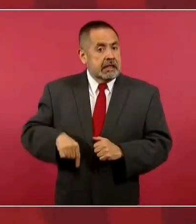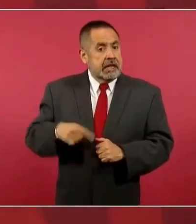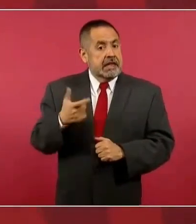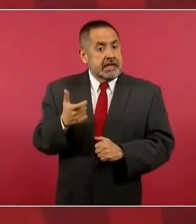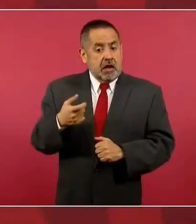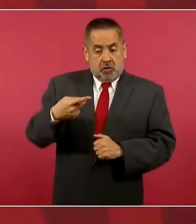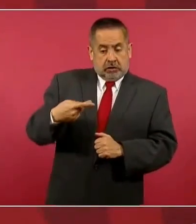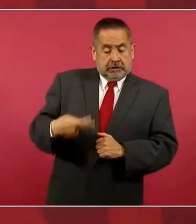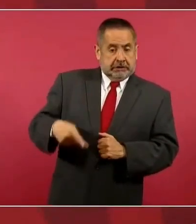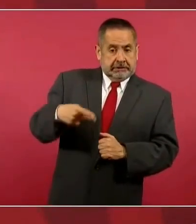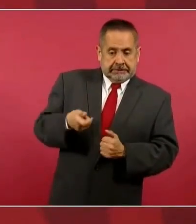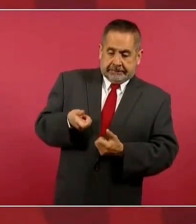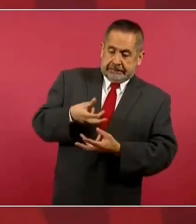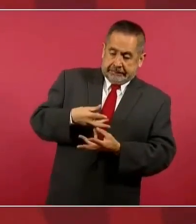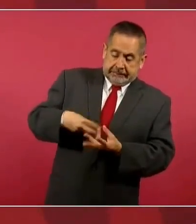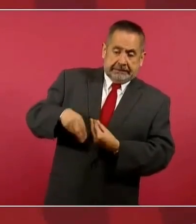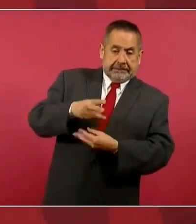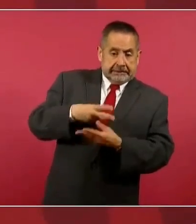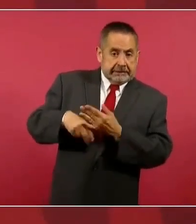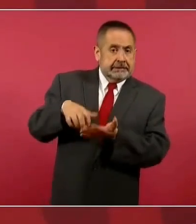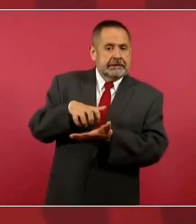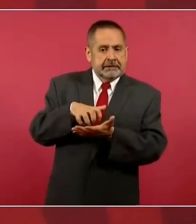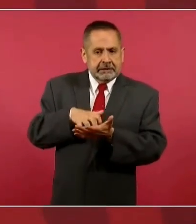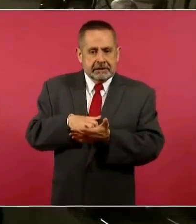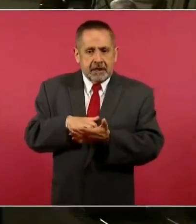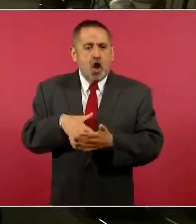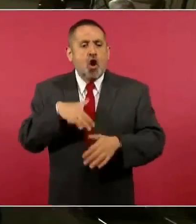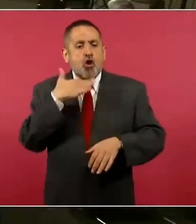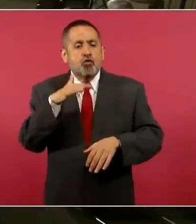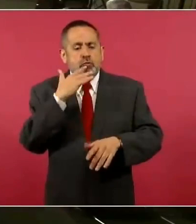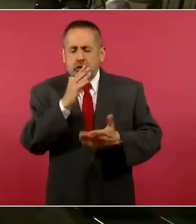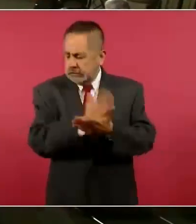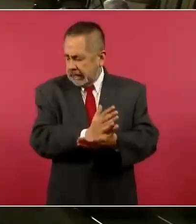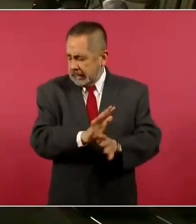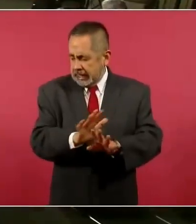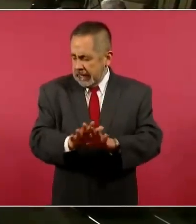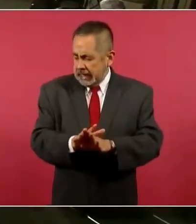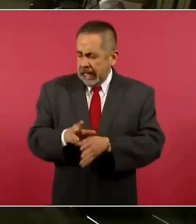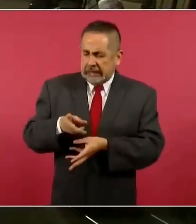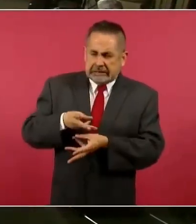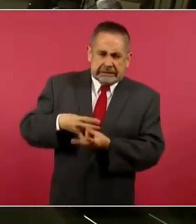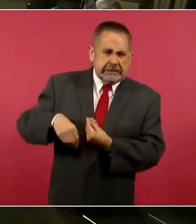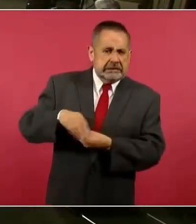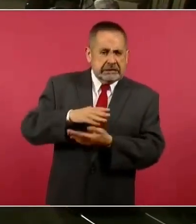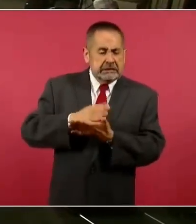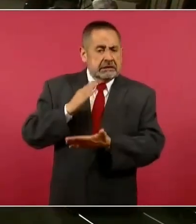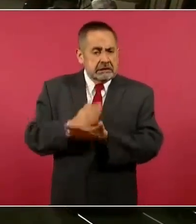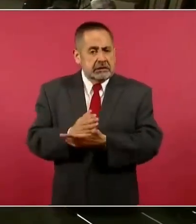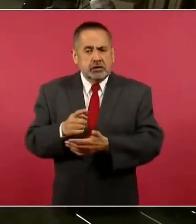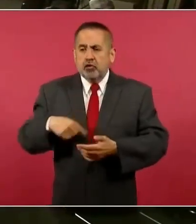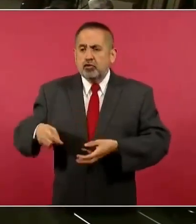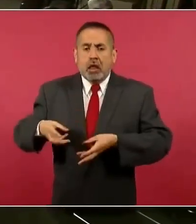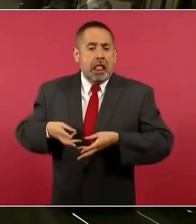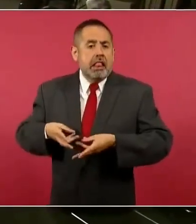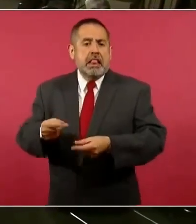recursos que se obtuvieron de ahorros por no permitir la corrupción, por hacer un gobierno austero,